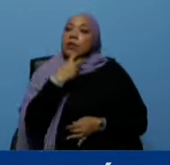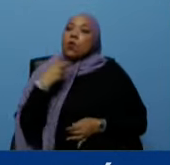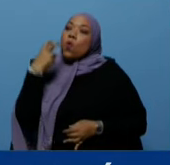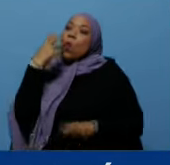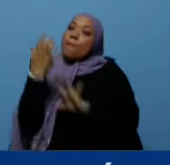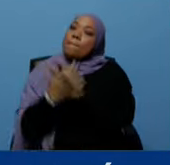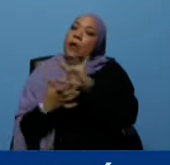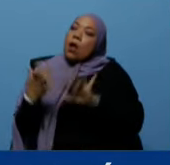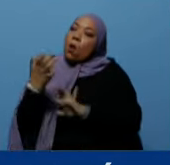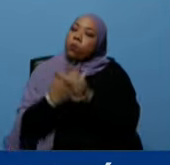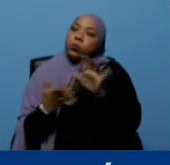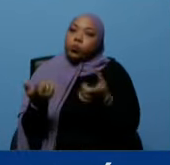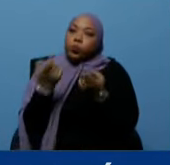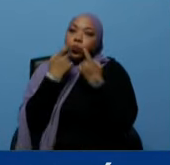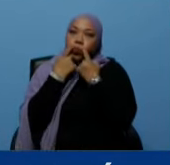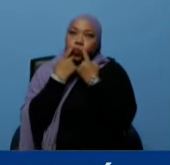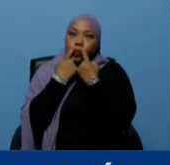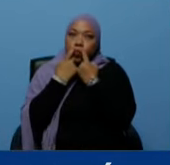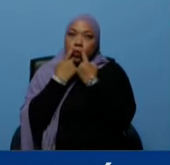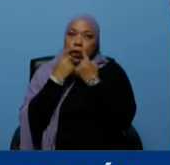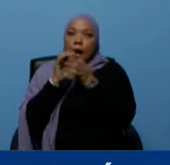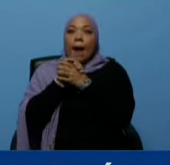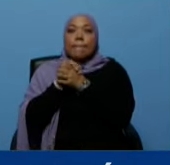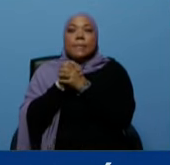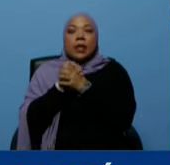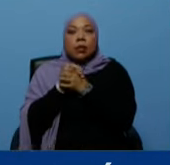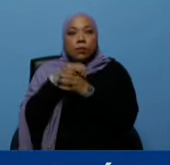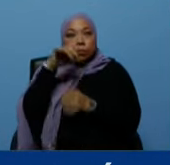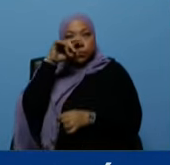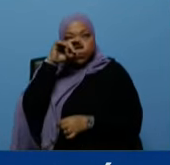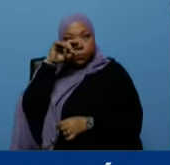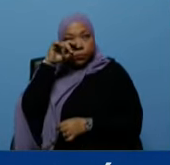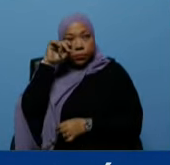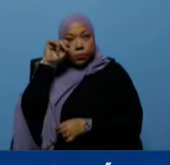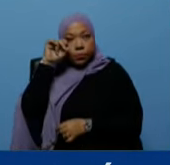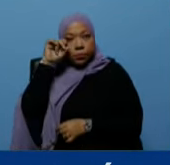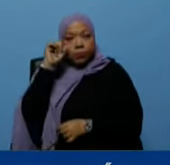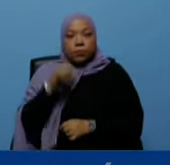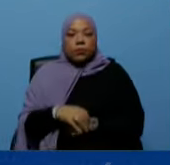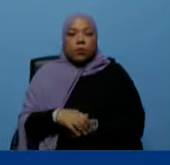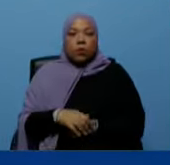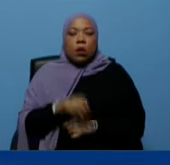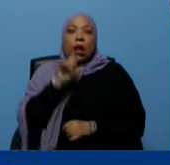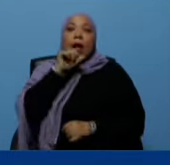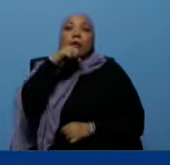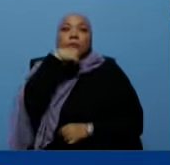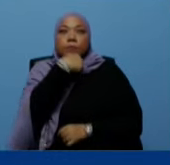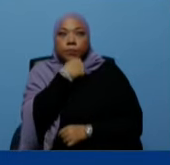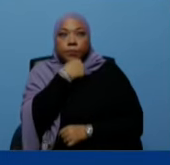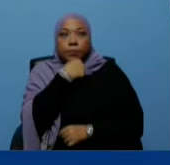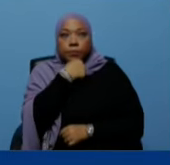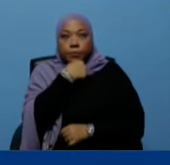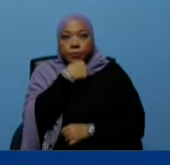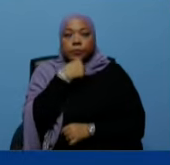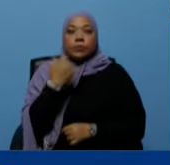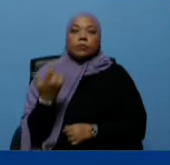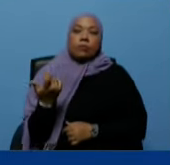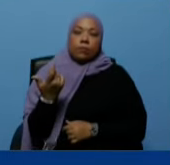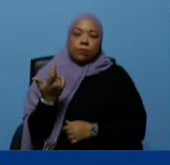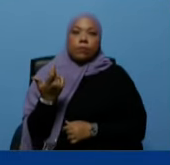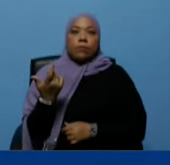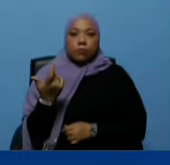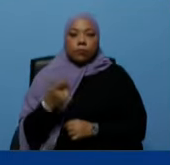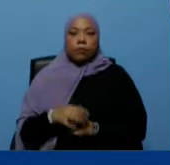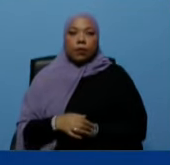problemas, sobre todo mis compatriotas que llaman adultos mayores de la tercera edad, abuelos y